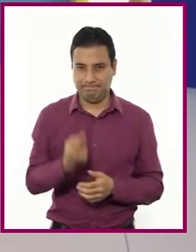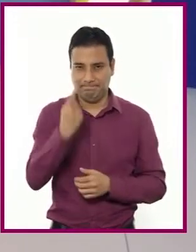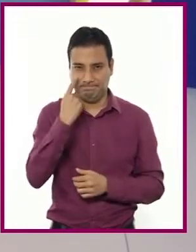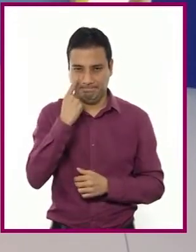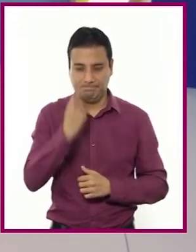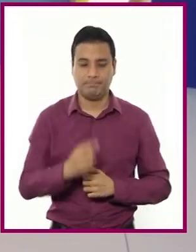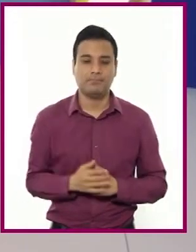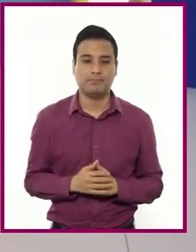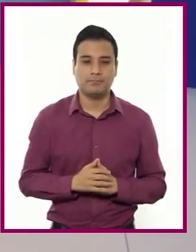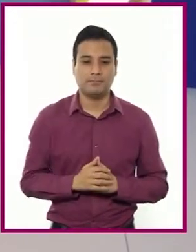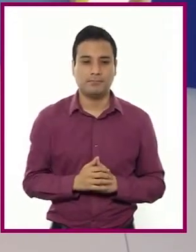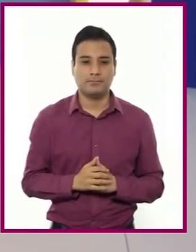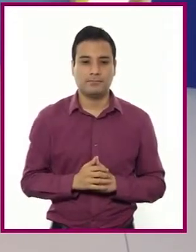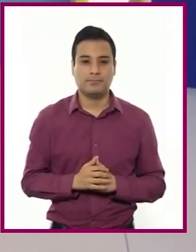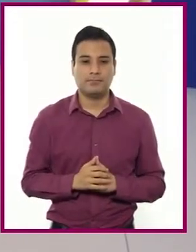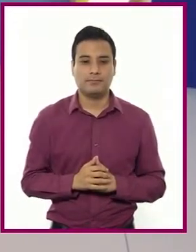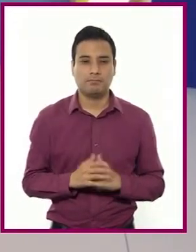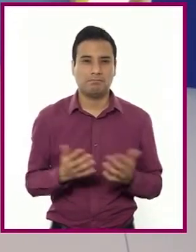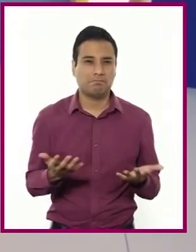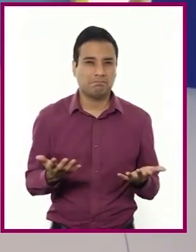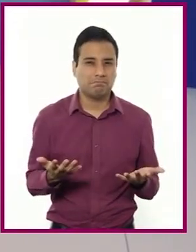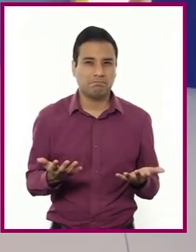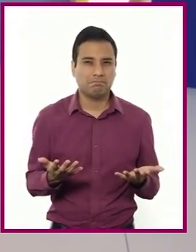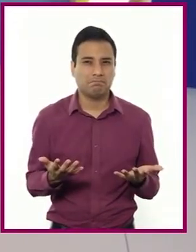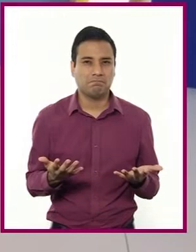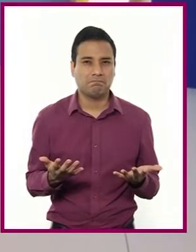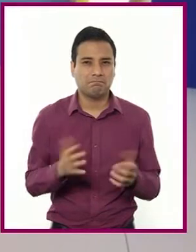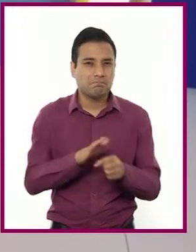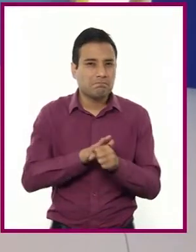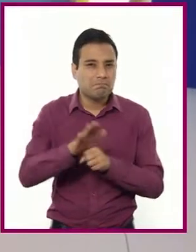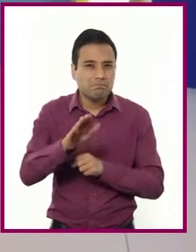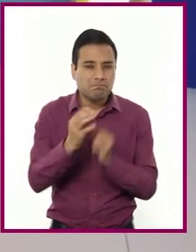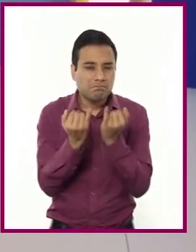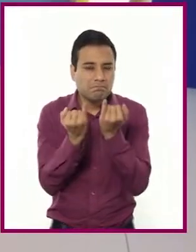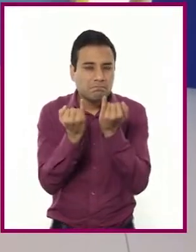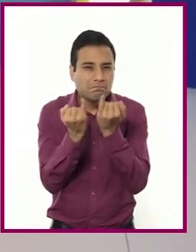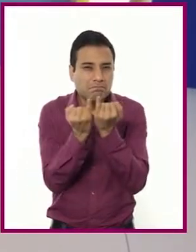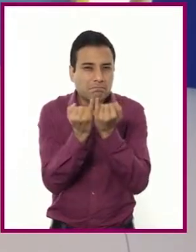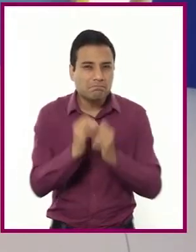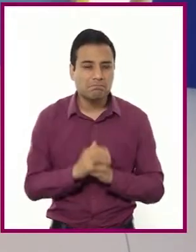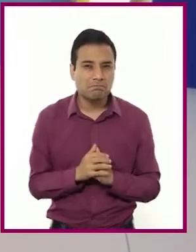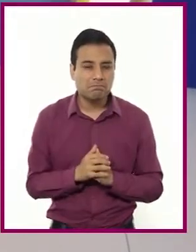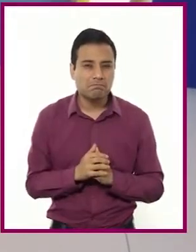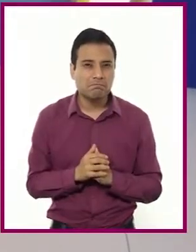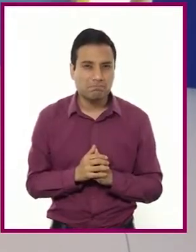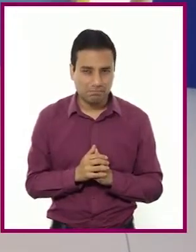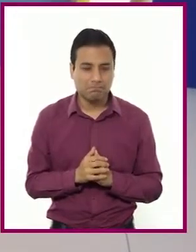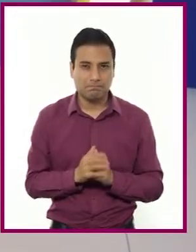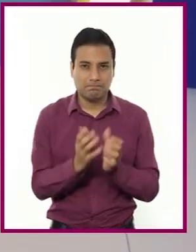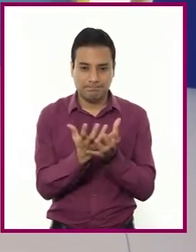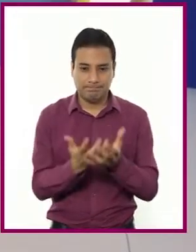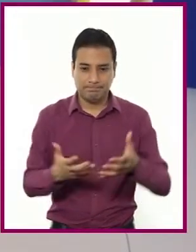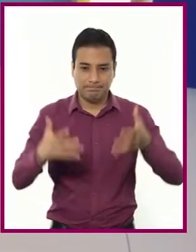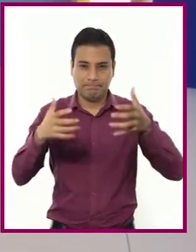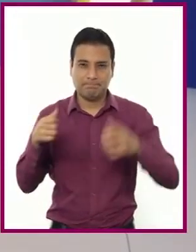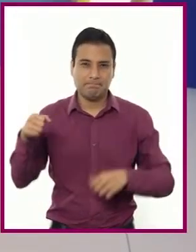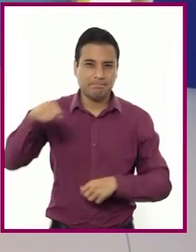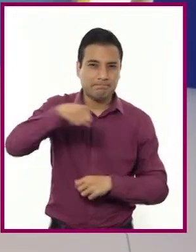¿Qué cantidades deben ser iguales en este problema? ¿Cuántos galones se tendrán de la mezcla